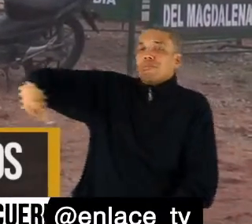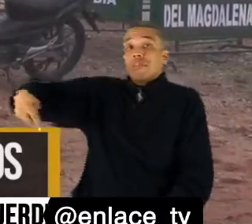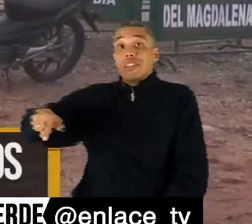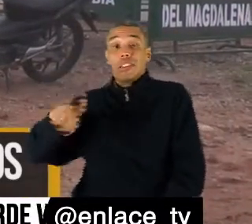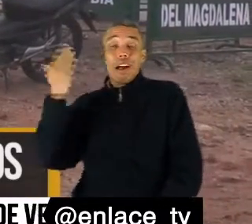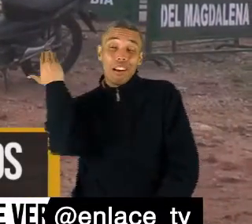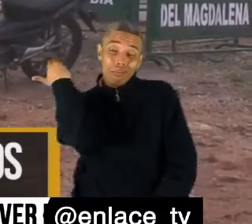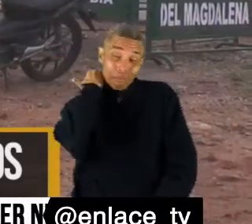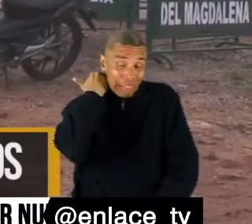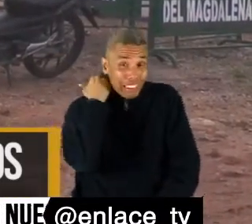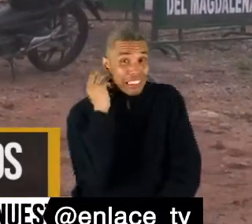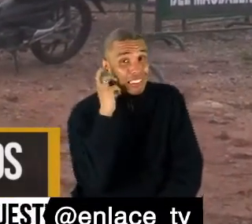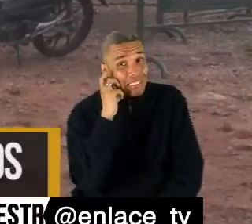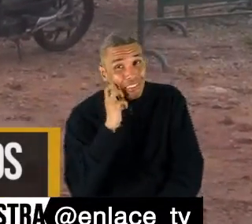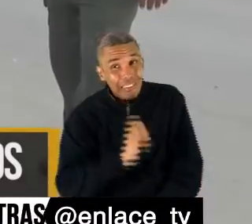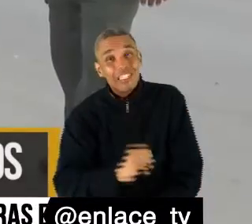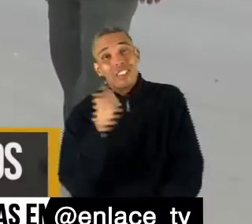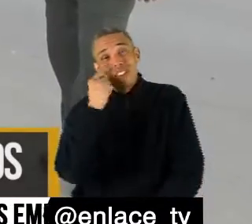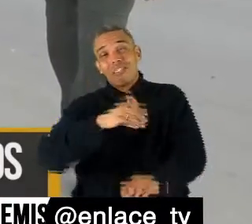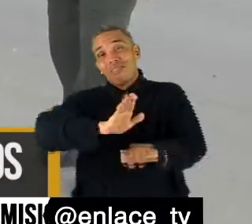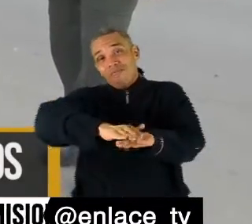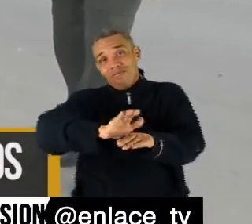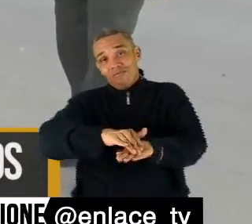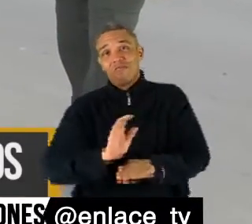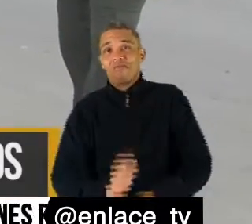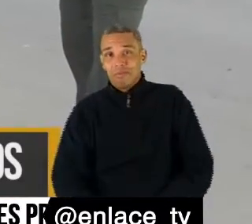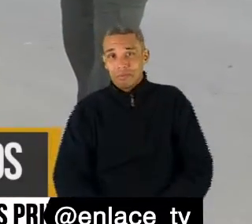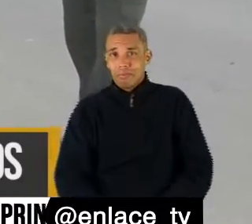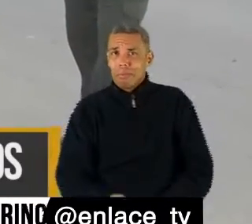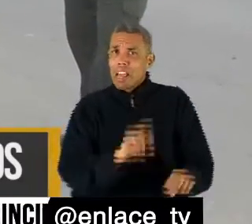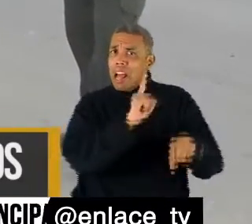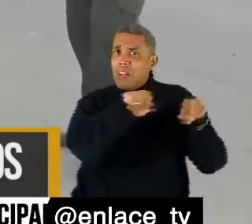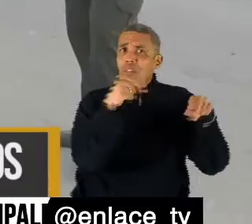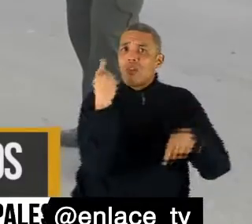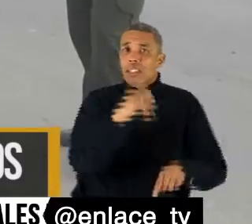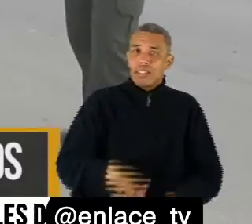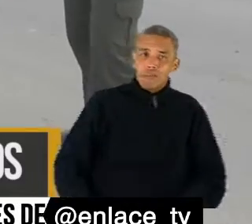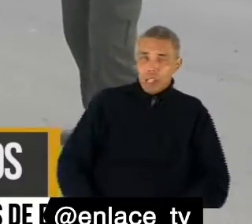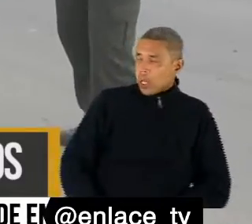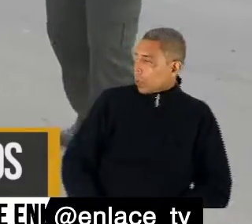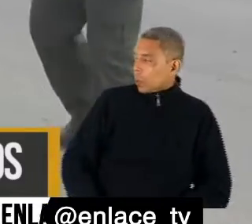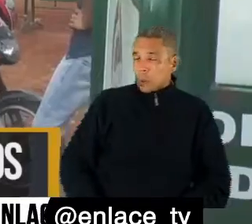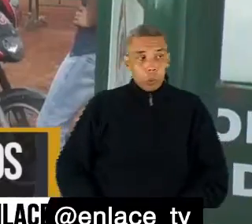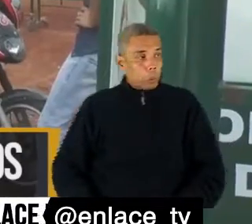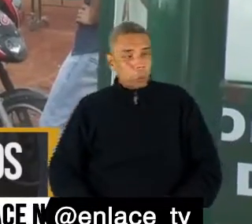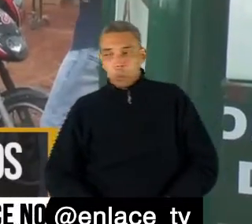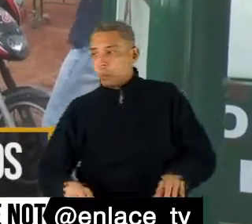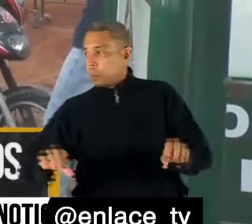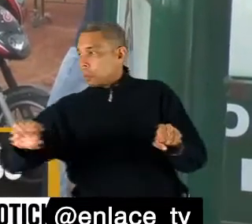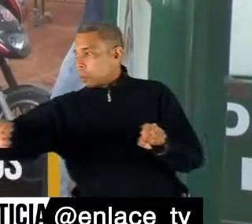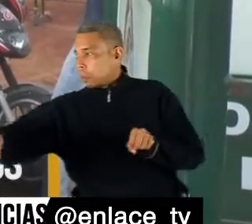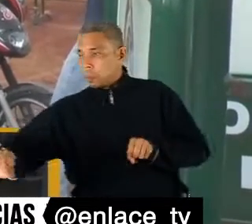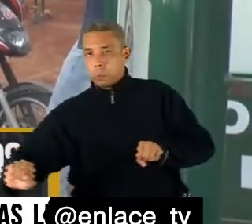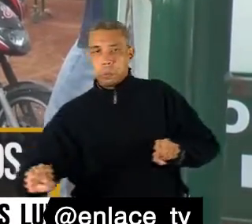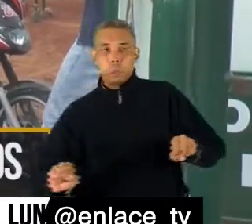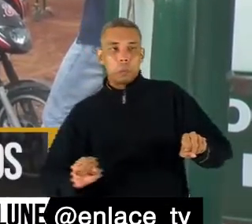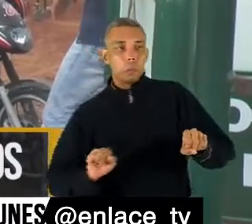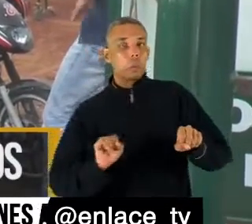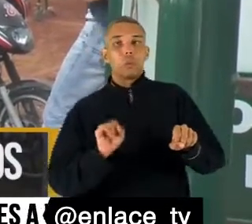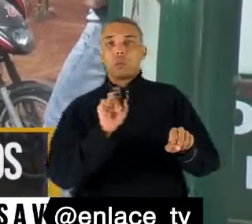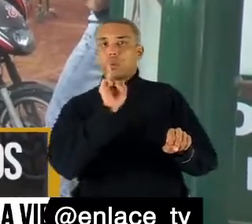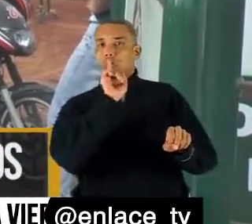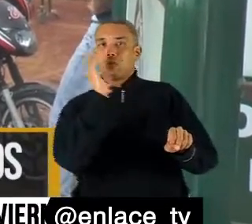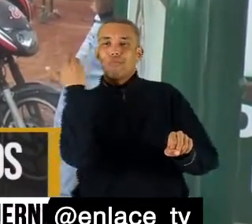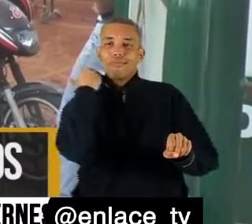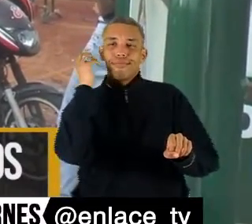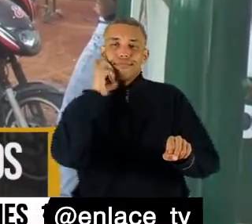y pues esto hace que sean fáciles mediante la modalidad de alado para que se la puedan hurtar. Referente a esta situación, las recomendaciones que se han dado